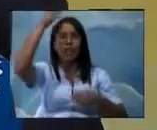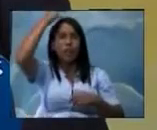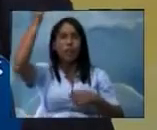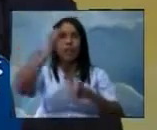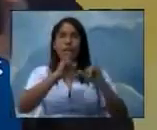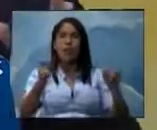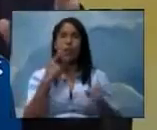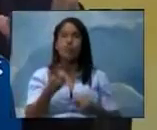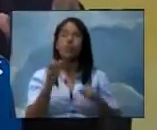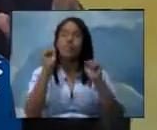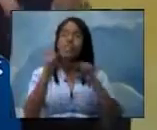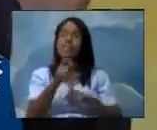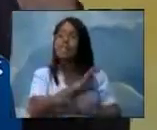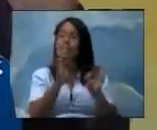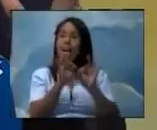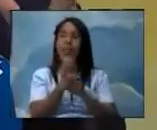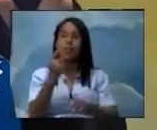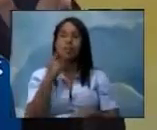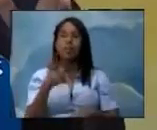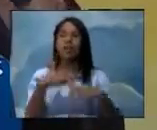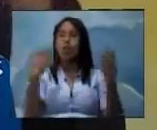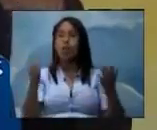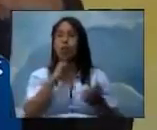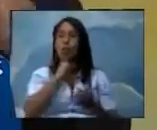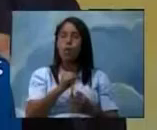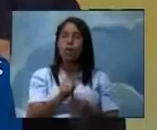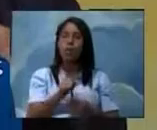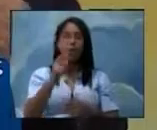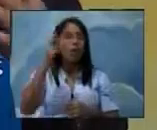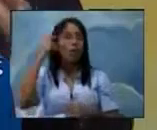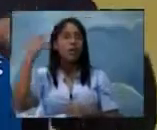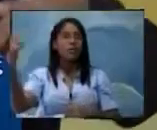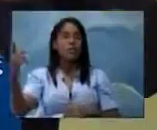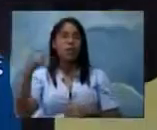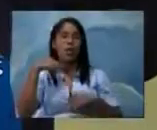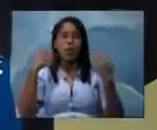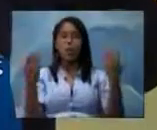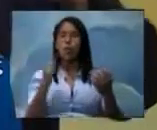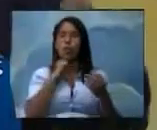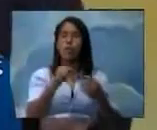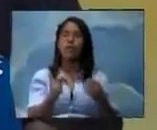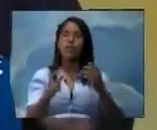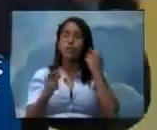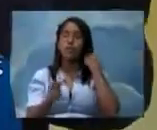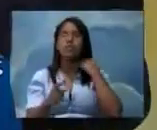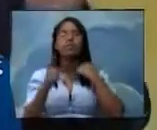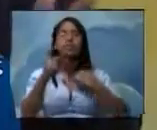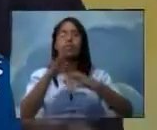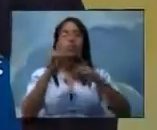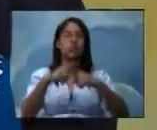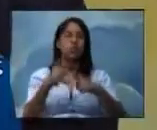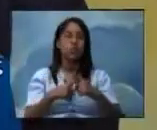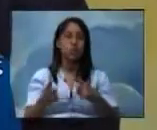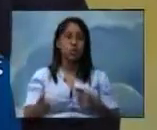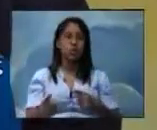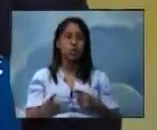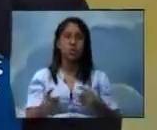había dicho que si nadie le decía cuál era el qué había soñado y cuál era su interpretación, pues